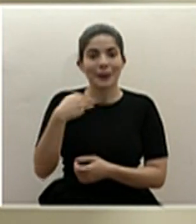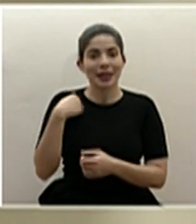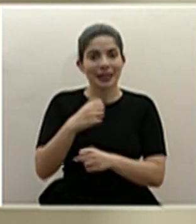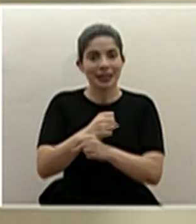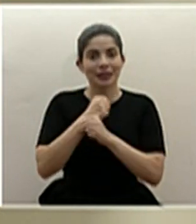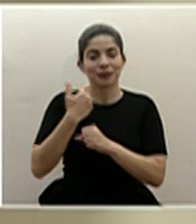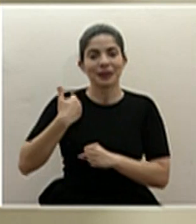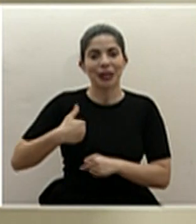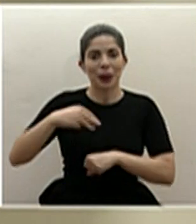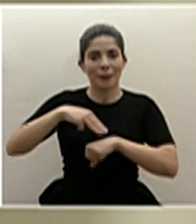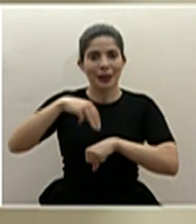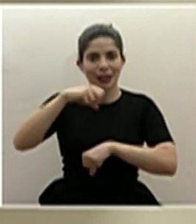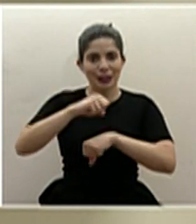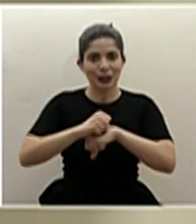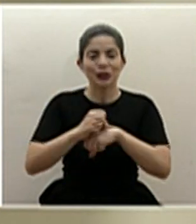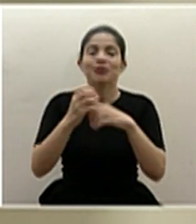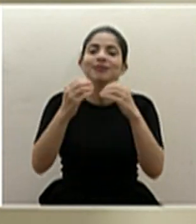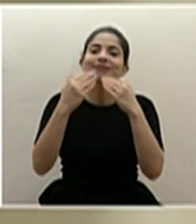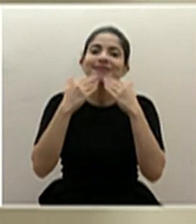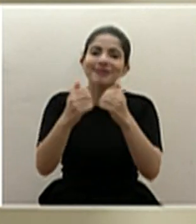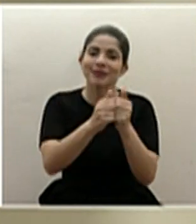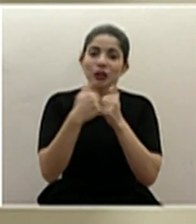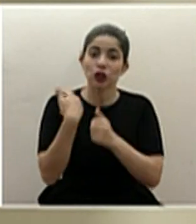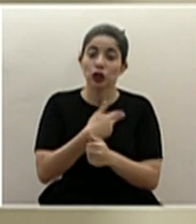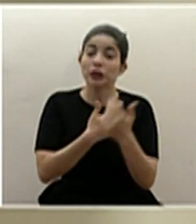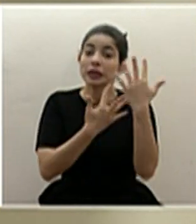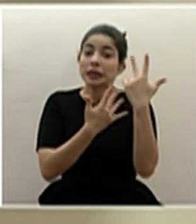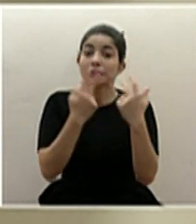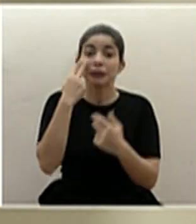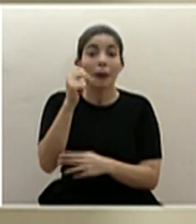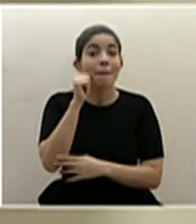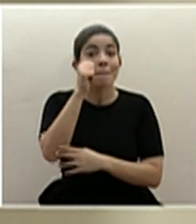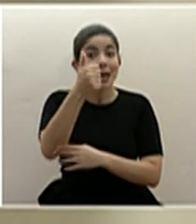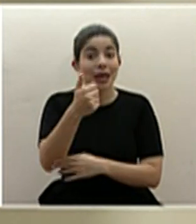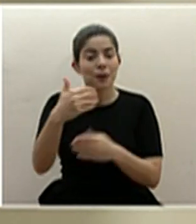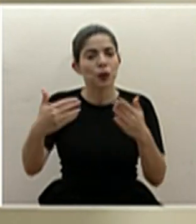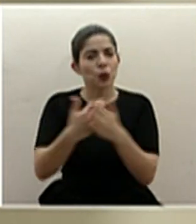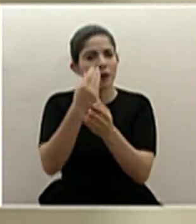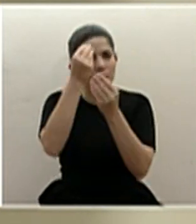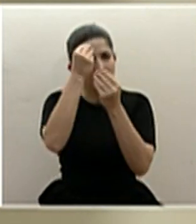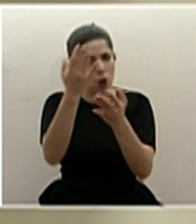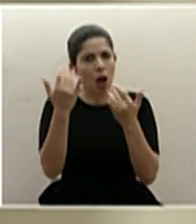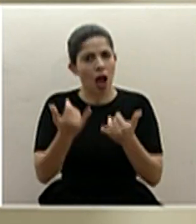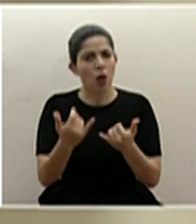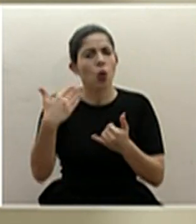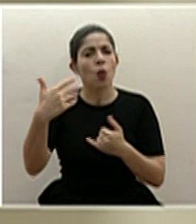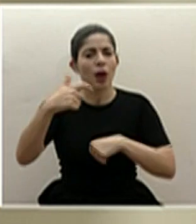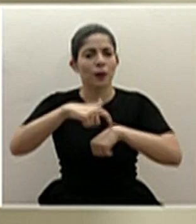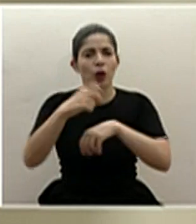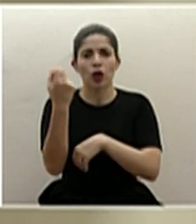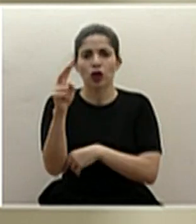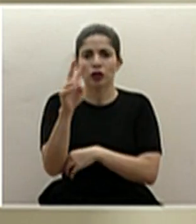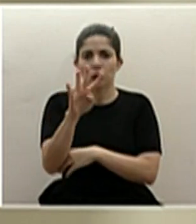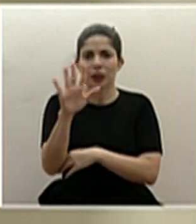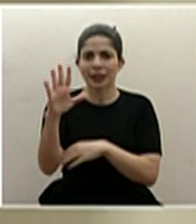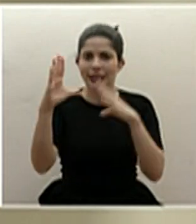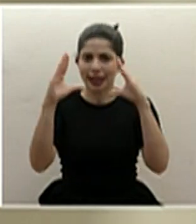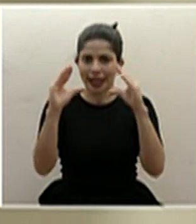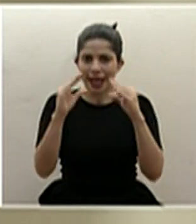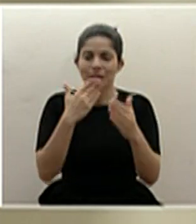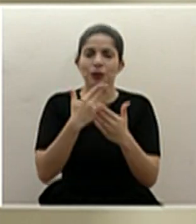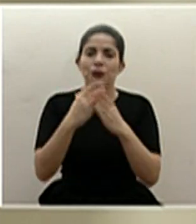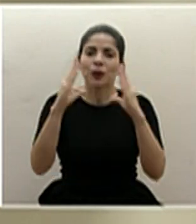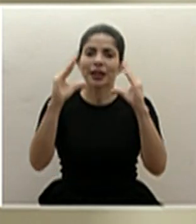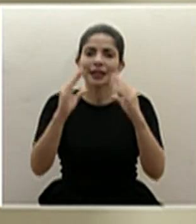Seguridad, el señor Michael Soto. Gracias por acompañarnos. Los esperamos mañana con una nueva actualización al ser las 12:45 de la tarde.